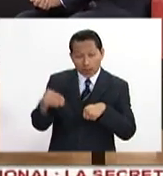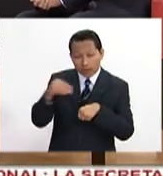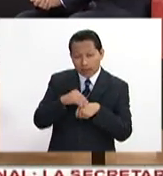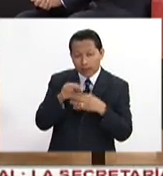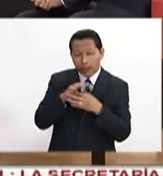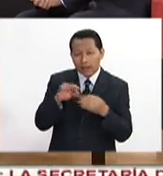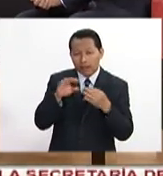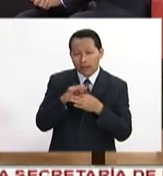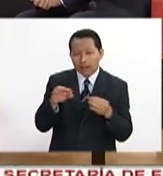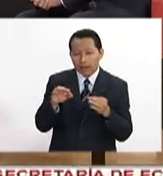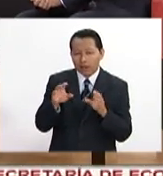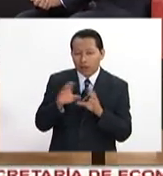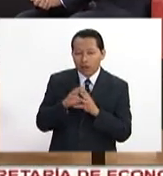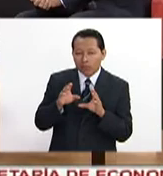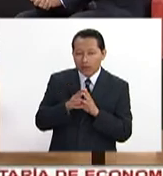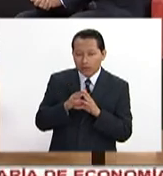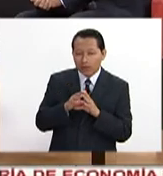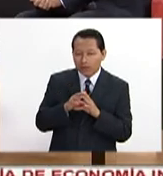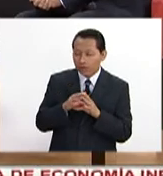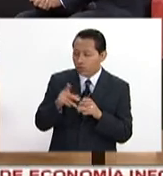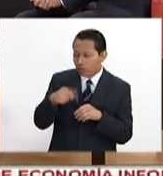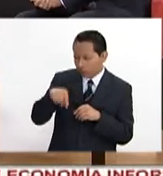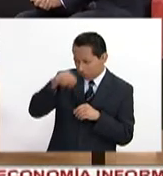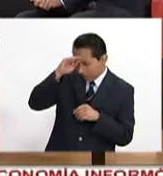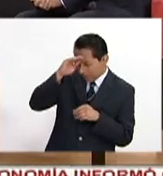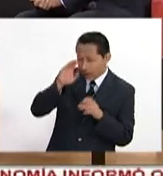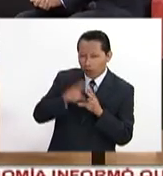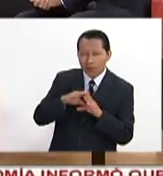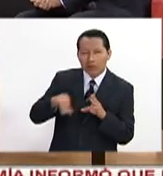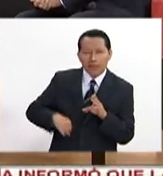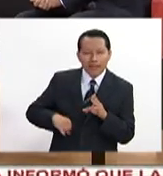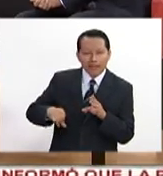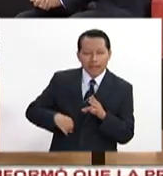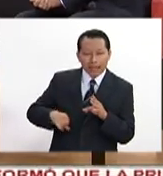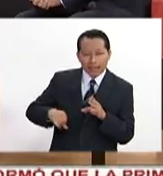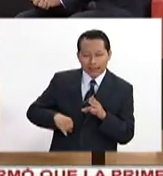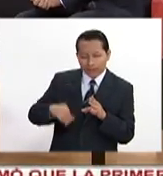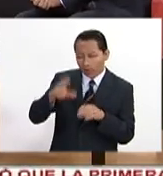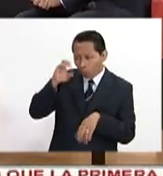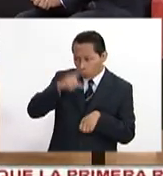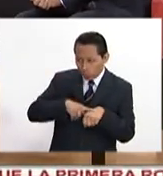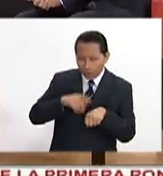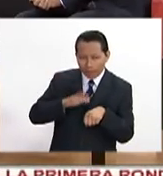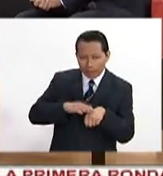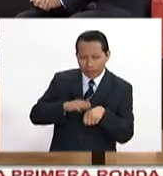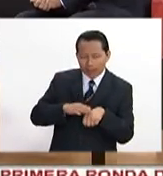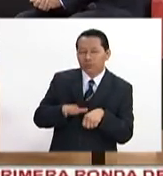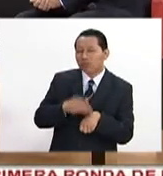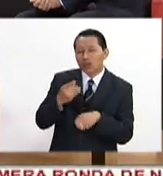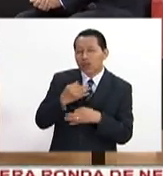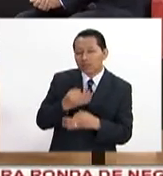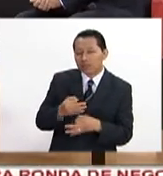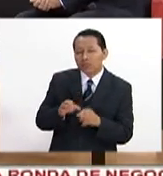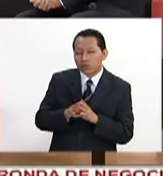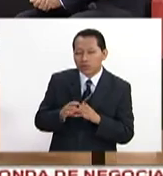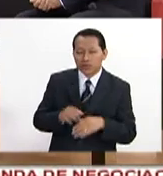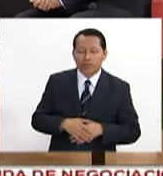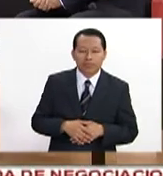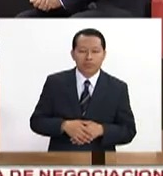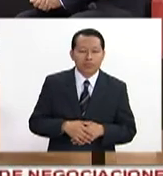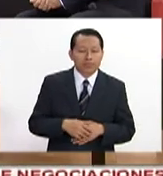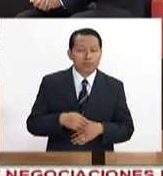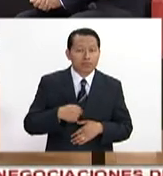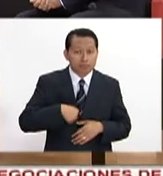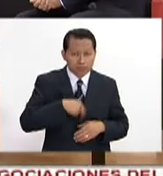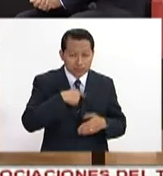mencionas, ¿a qué atribuyen ustedes que haya ese interés precisamente por adentrarse en la cultura? Bueno, básicamente nosotros creemos